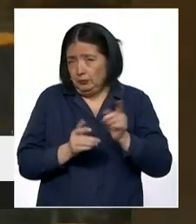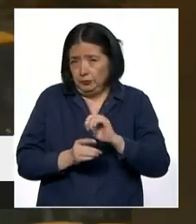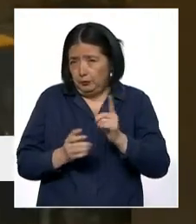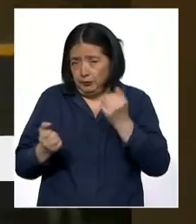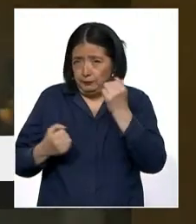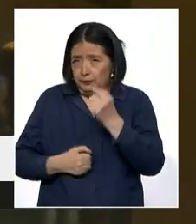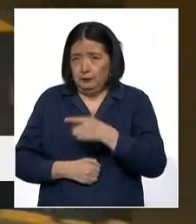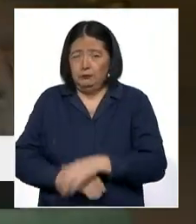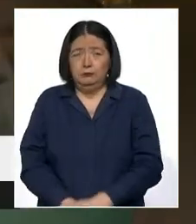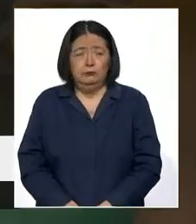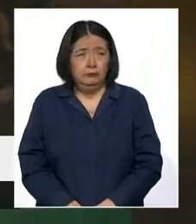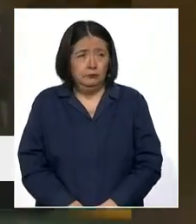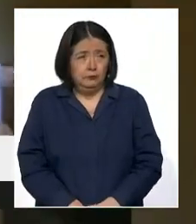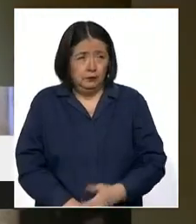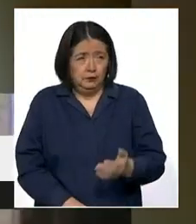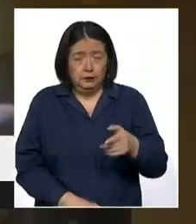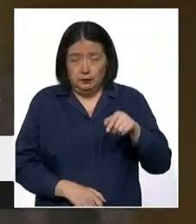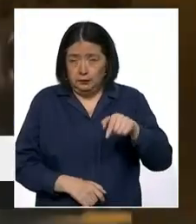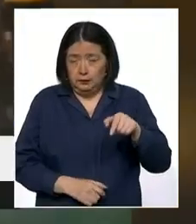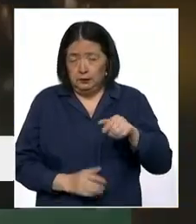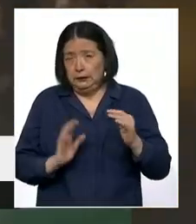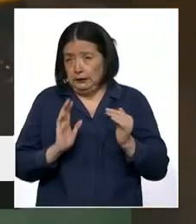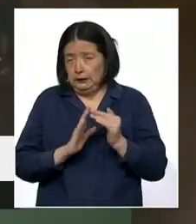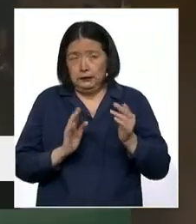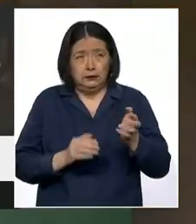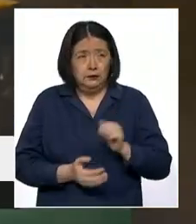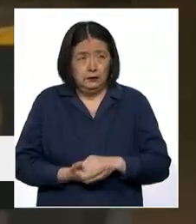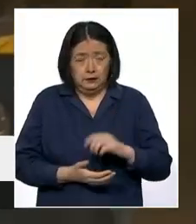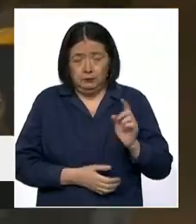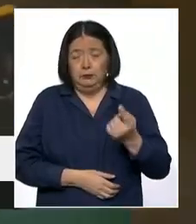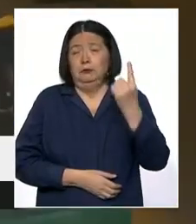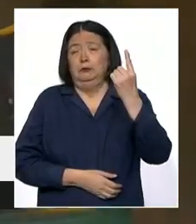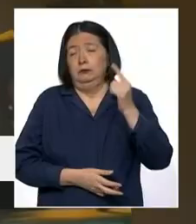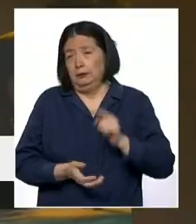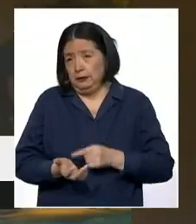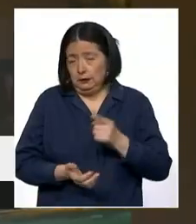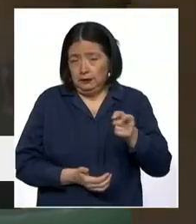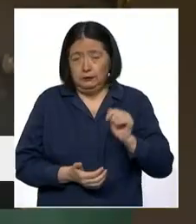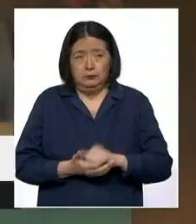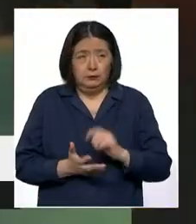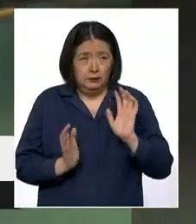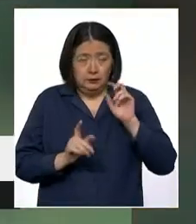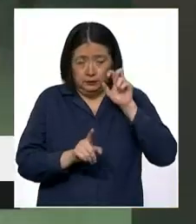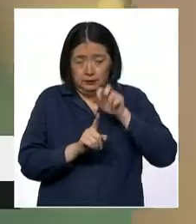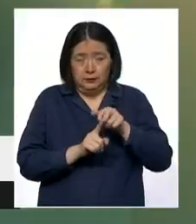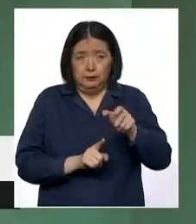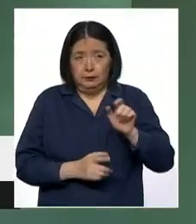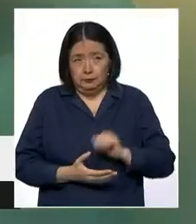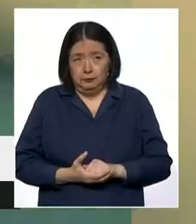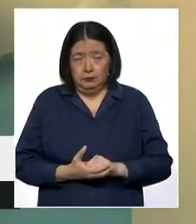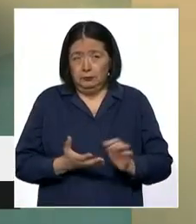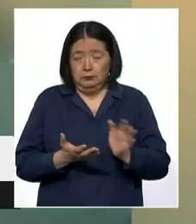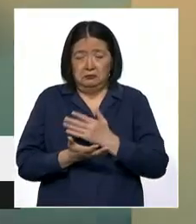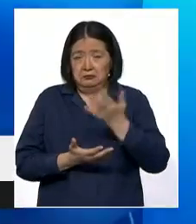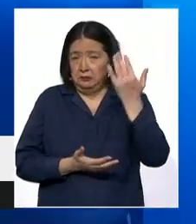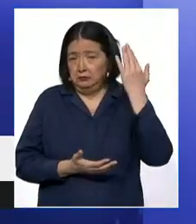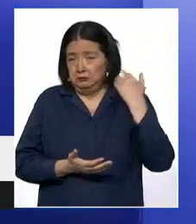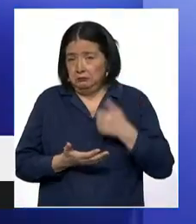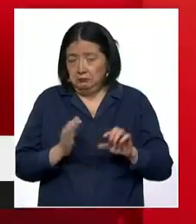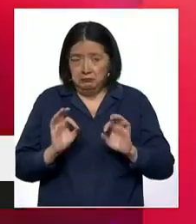esa. En este caso, esta vivienda es la primera vez que se ha detectado, no había